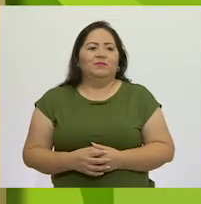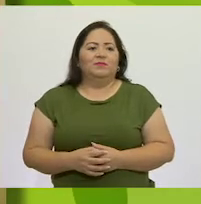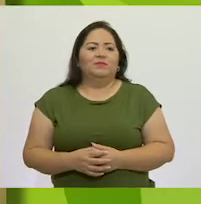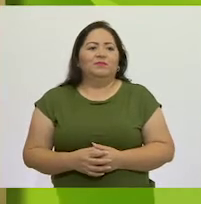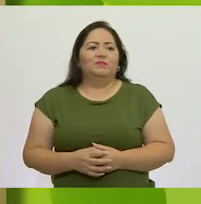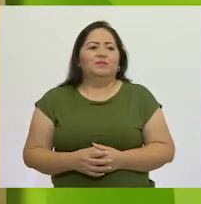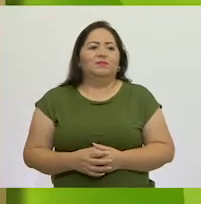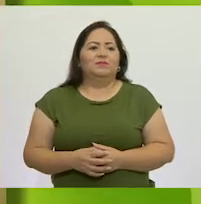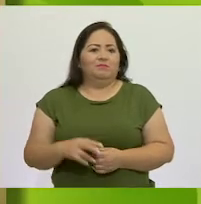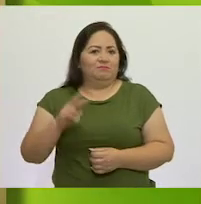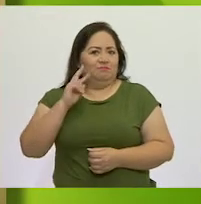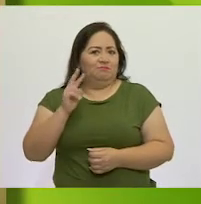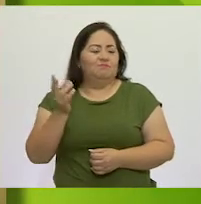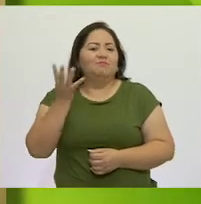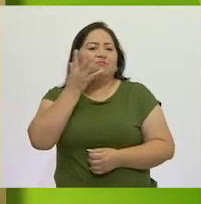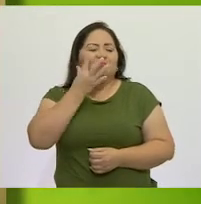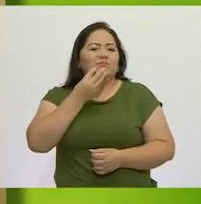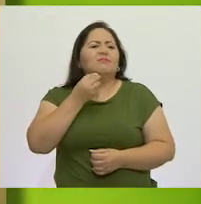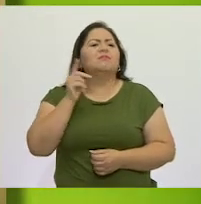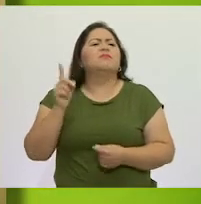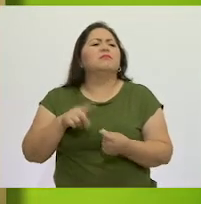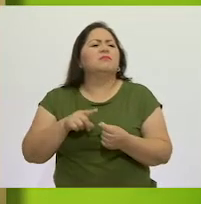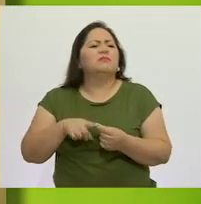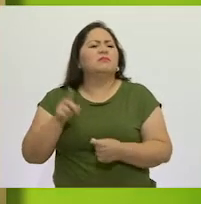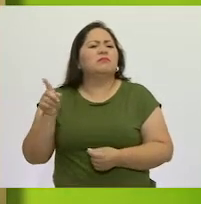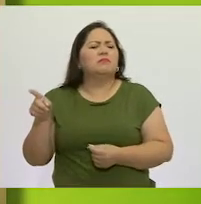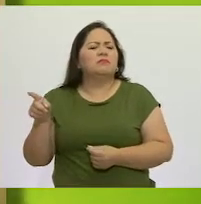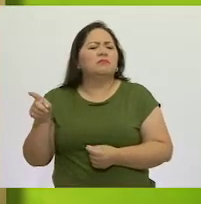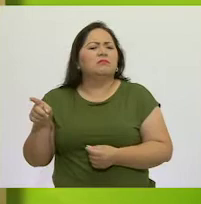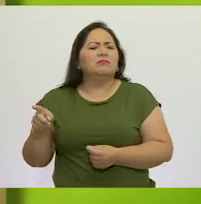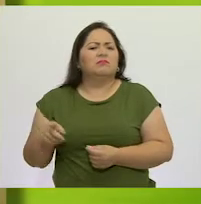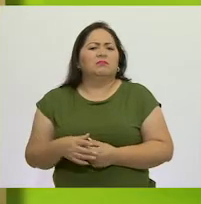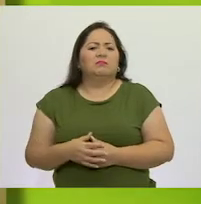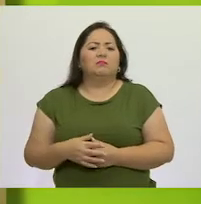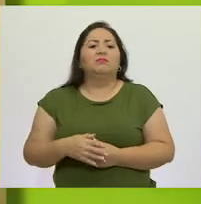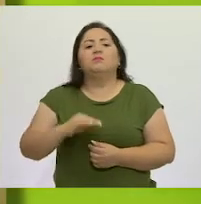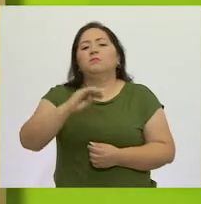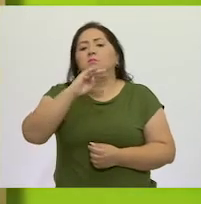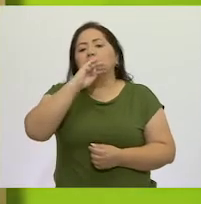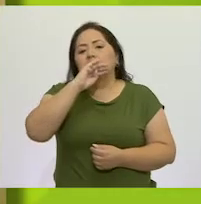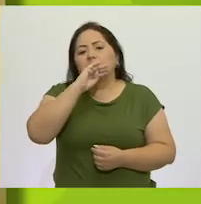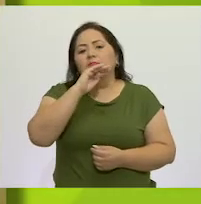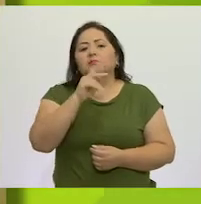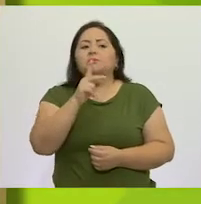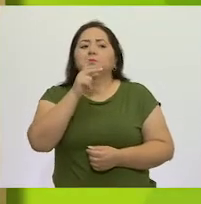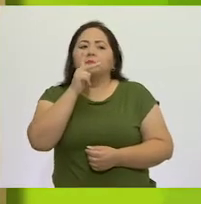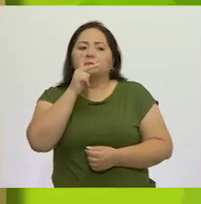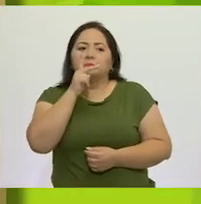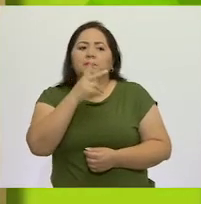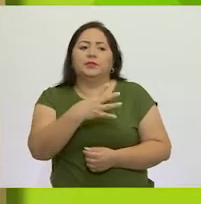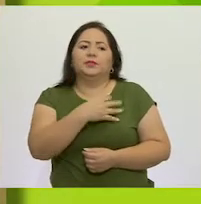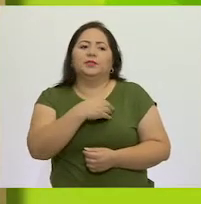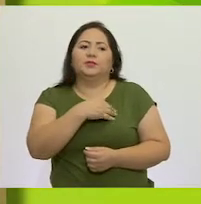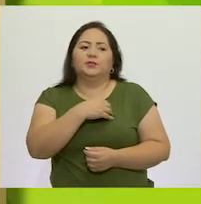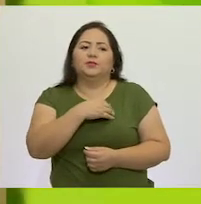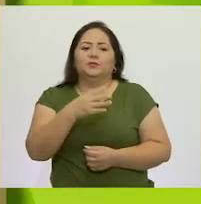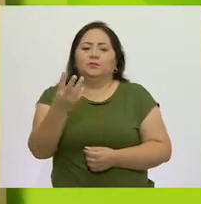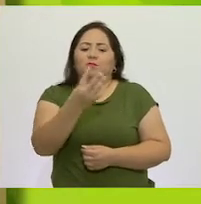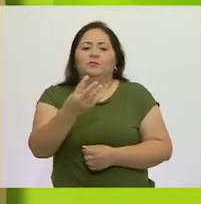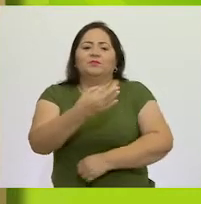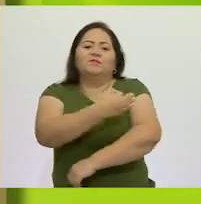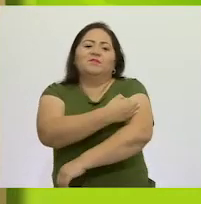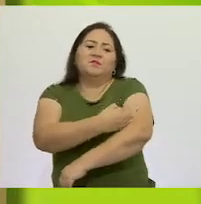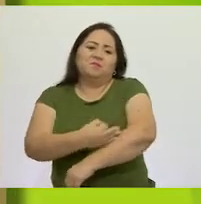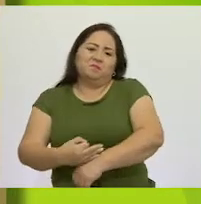¿Qué tal, eh? ¿Quiénes están? La mamá y el papá y la hija son una